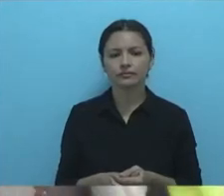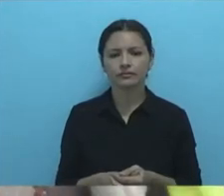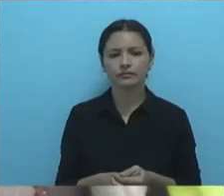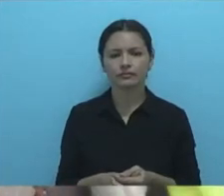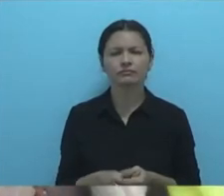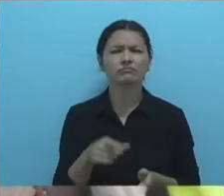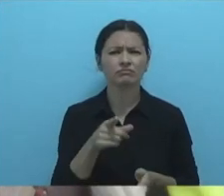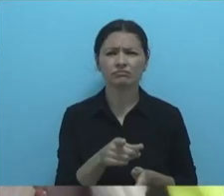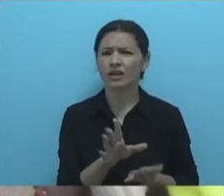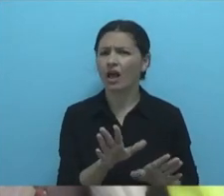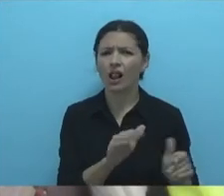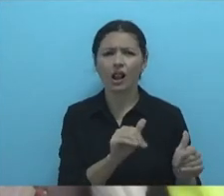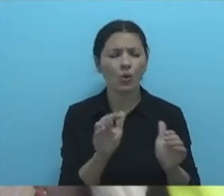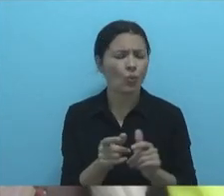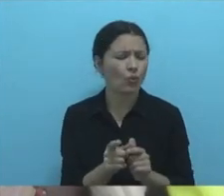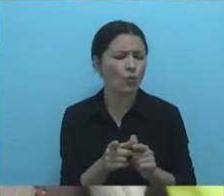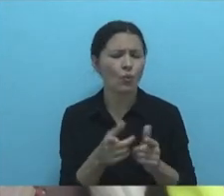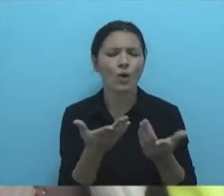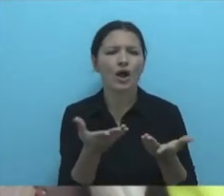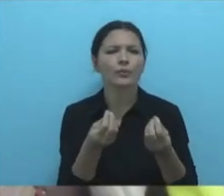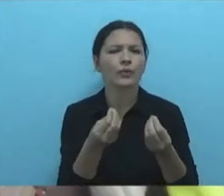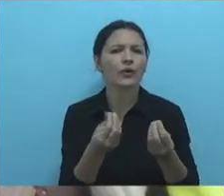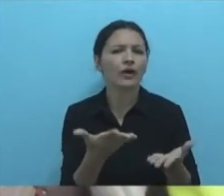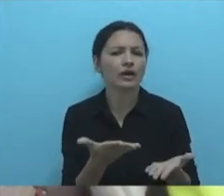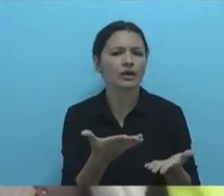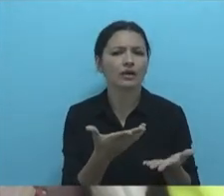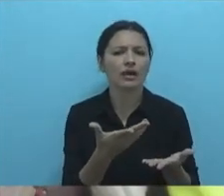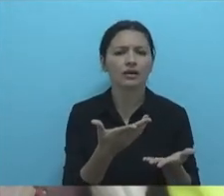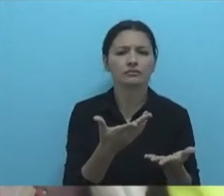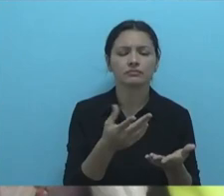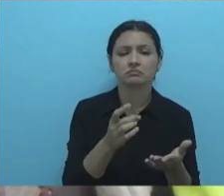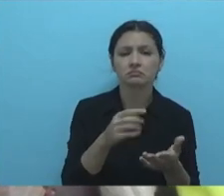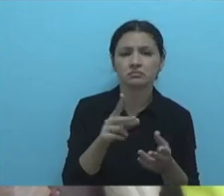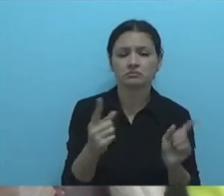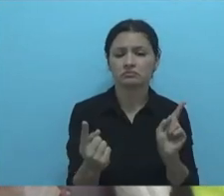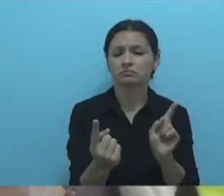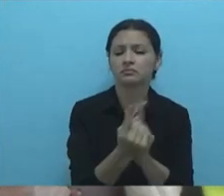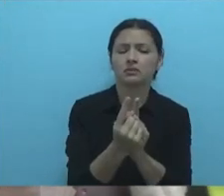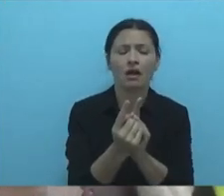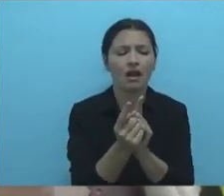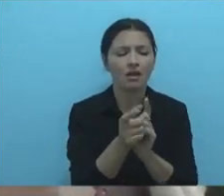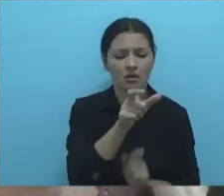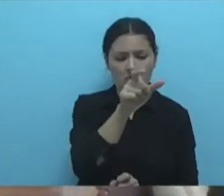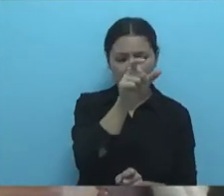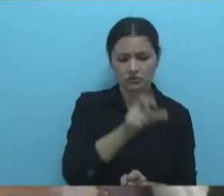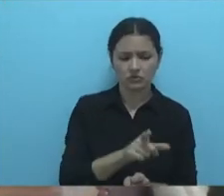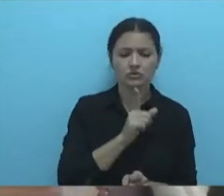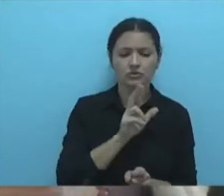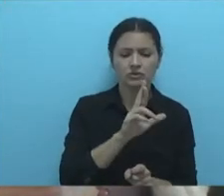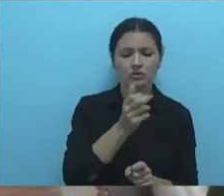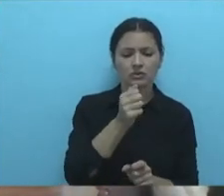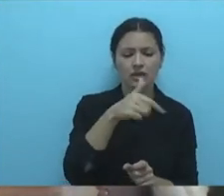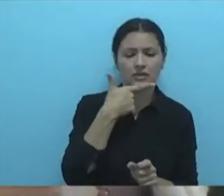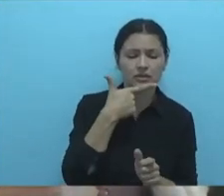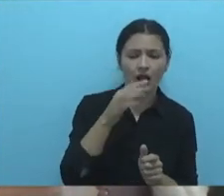seriamente perseguidas por el solo hecho de cruzarse o andar por la calle como decía el código